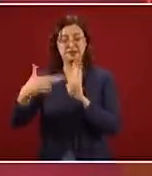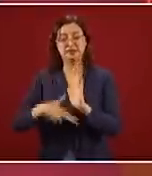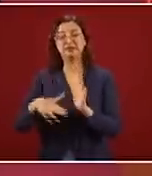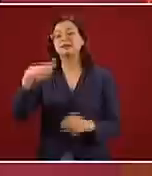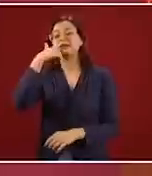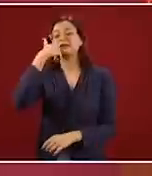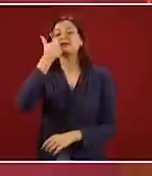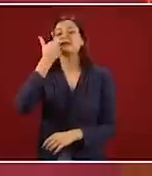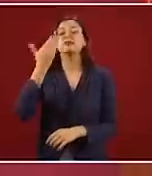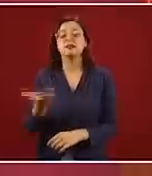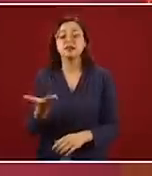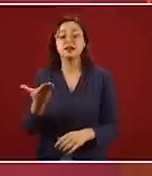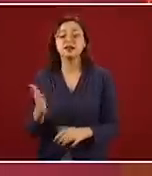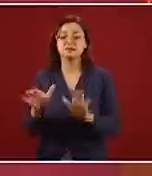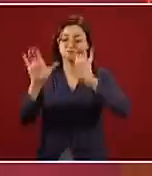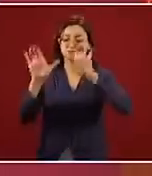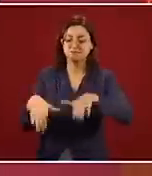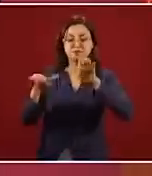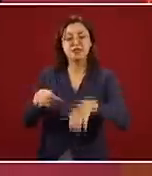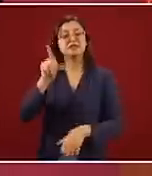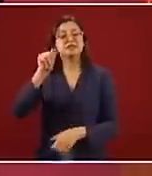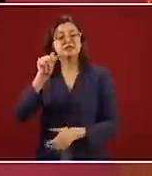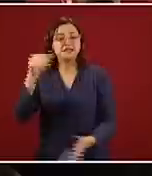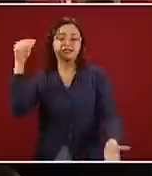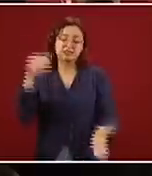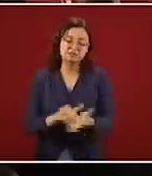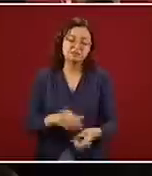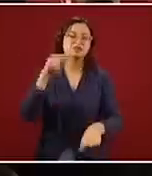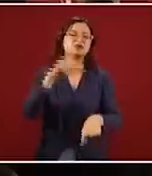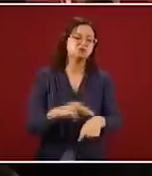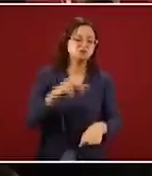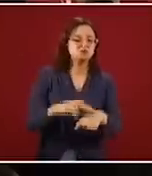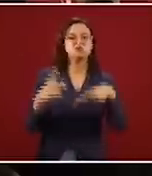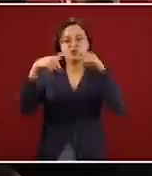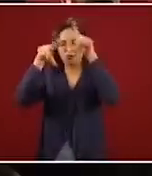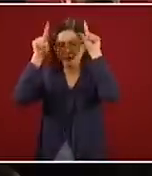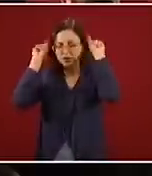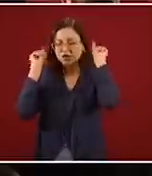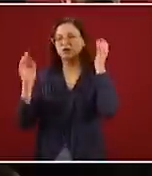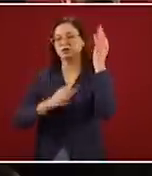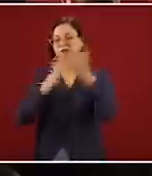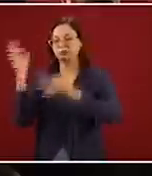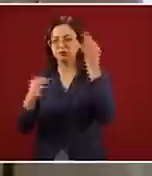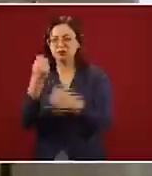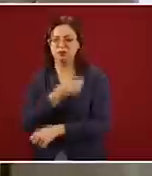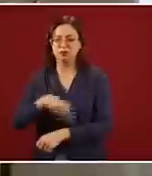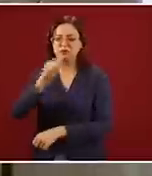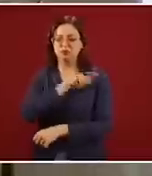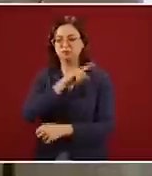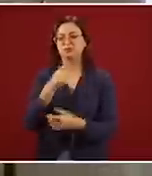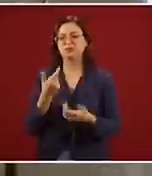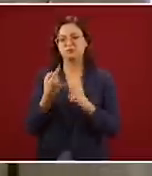hasta 70,000 médicos, enfermeras, promotores de la salud que sean contratados para